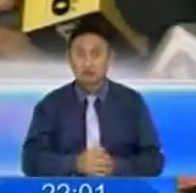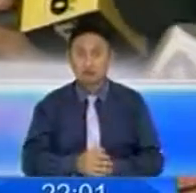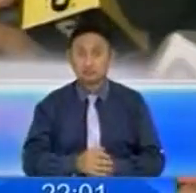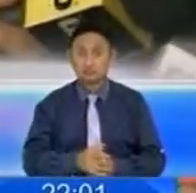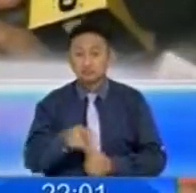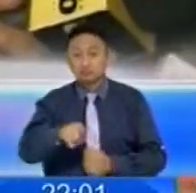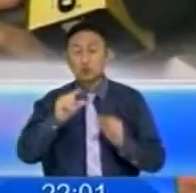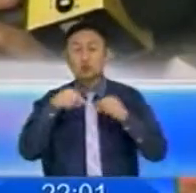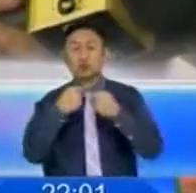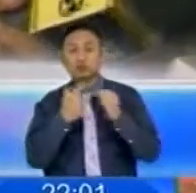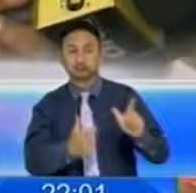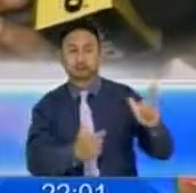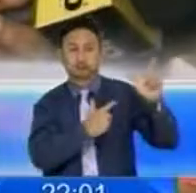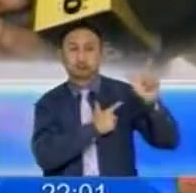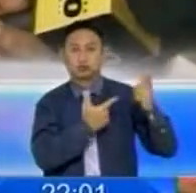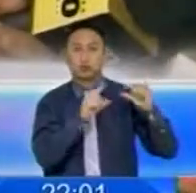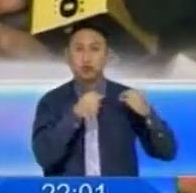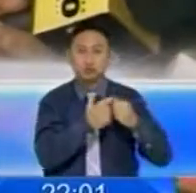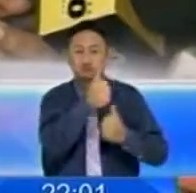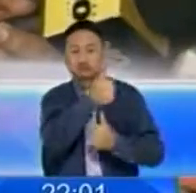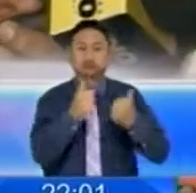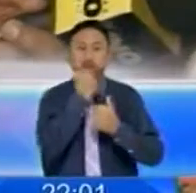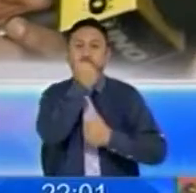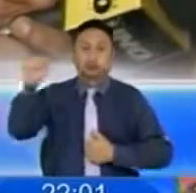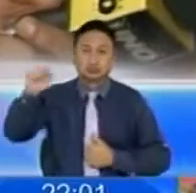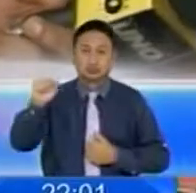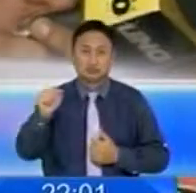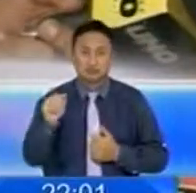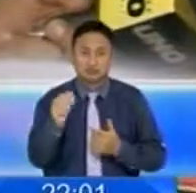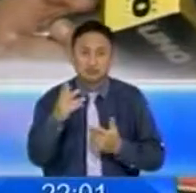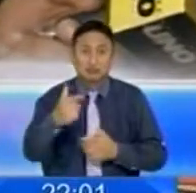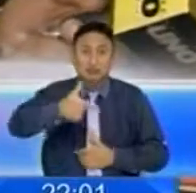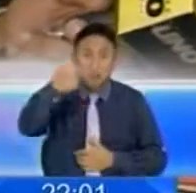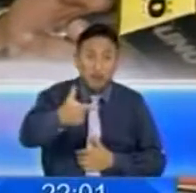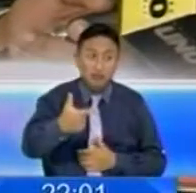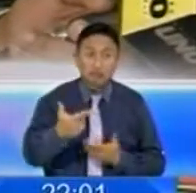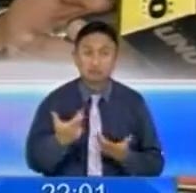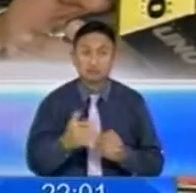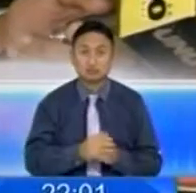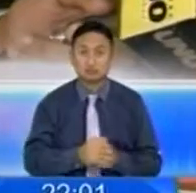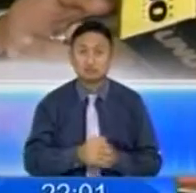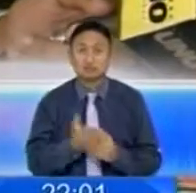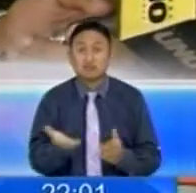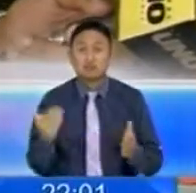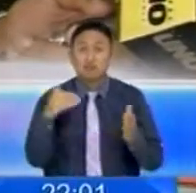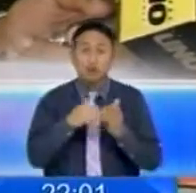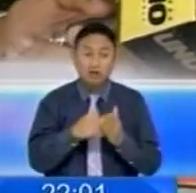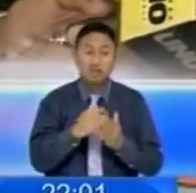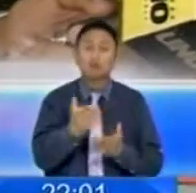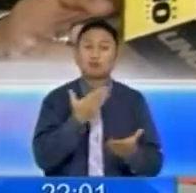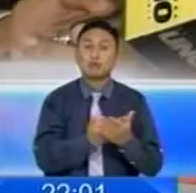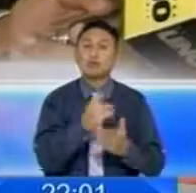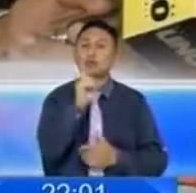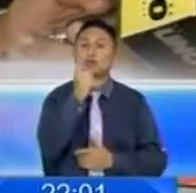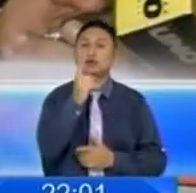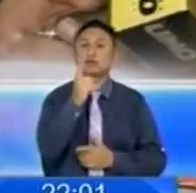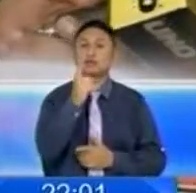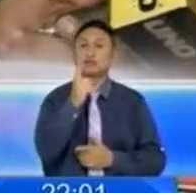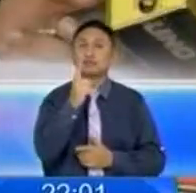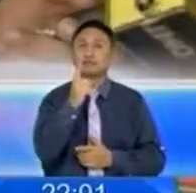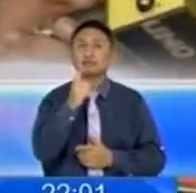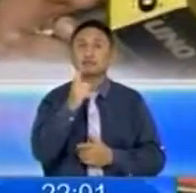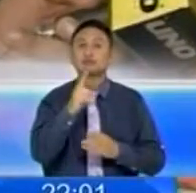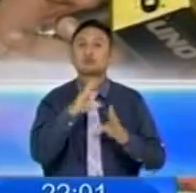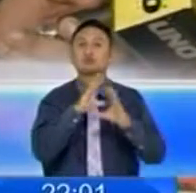existencia de grupos armados, de grupos subversivos, de armas. Ha vuelto a presentar exclusivamente